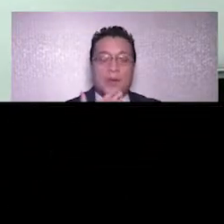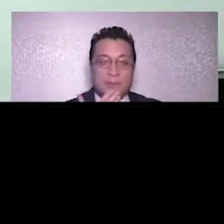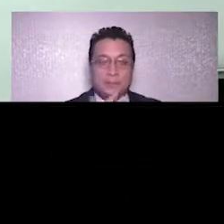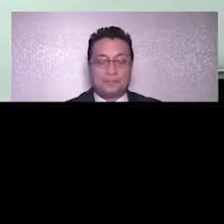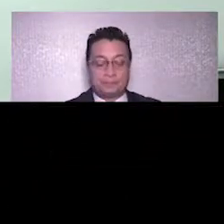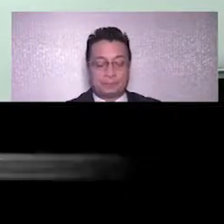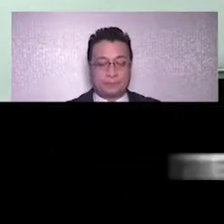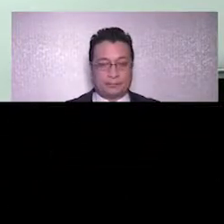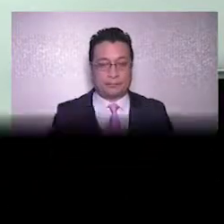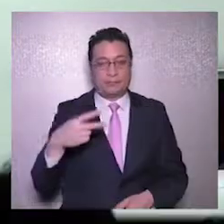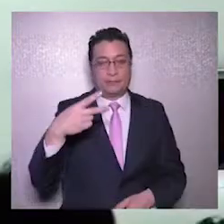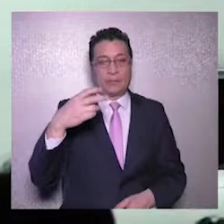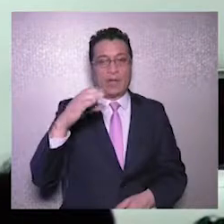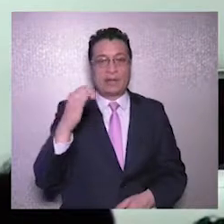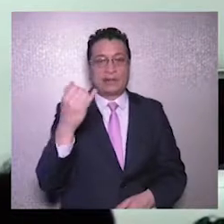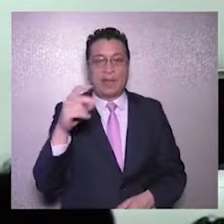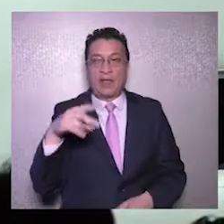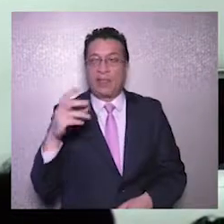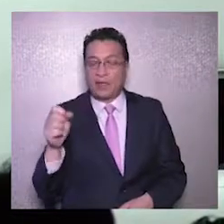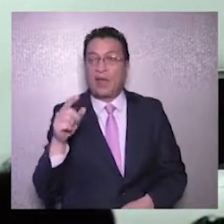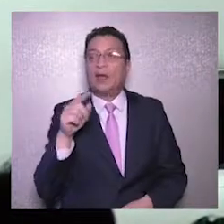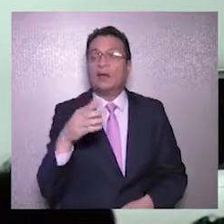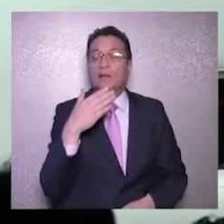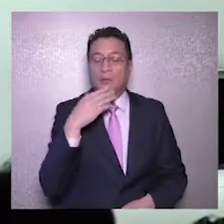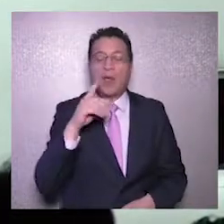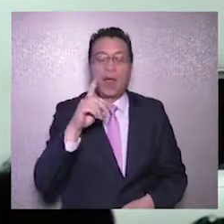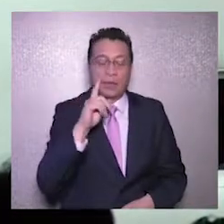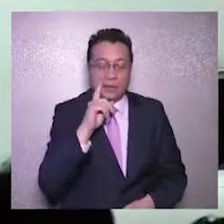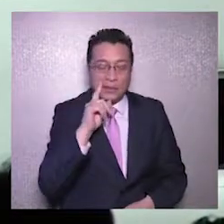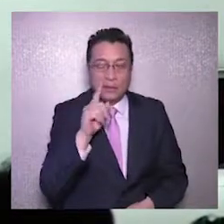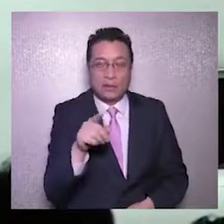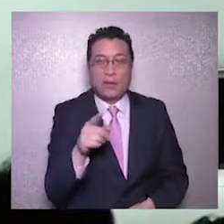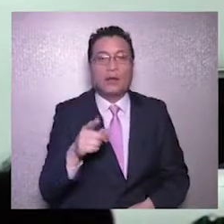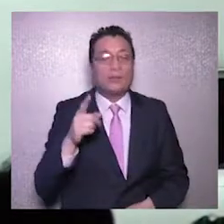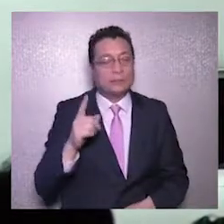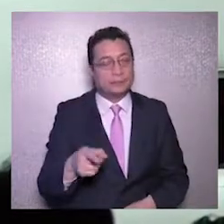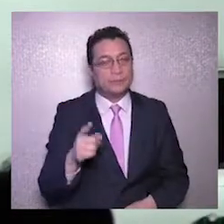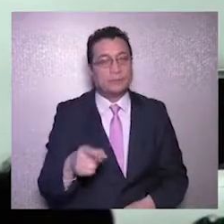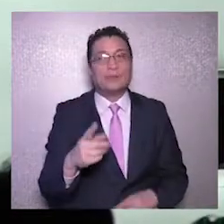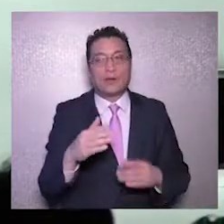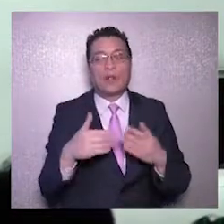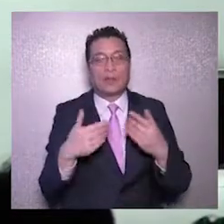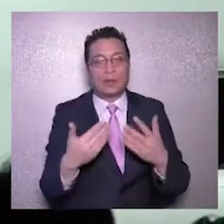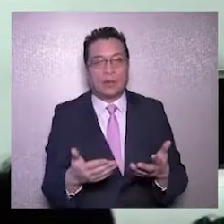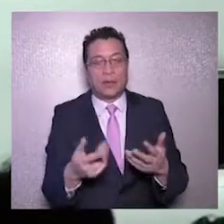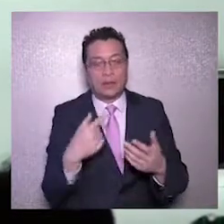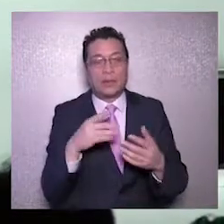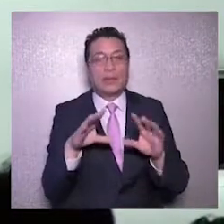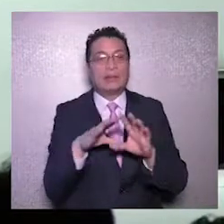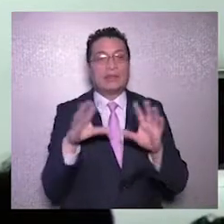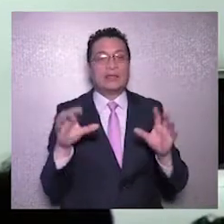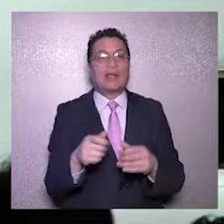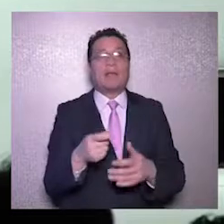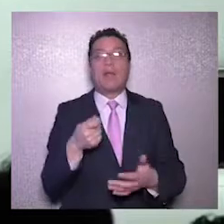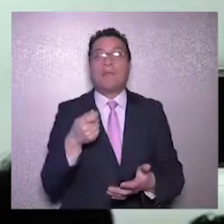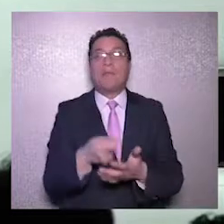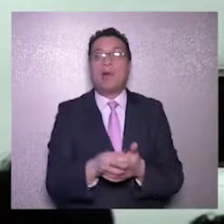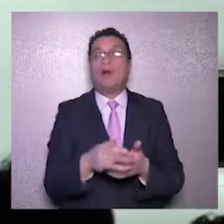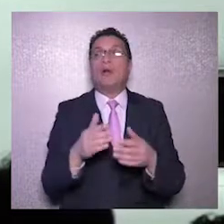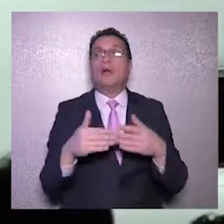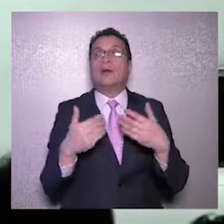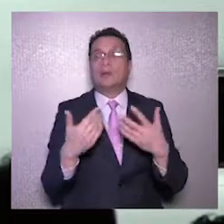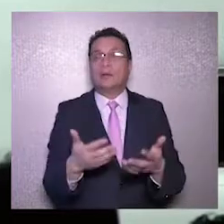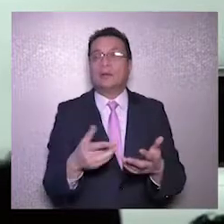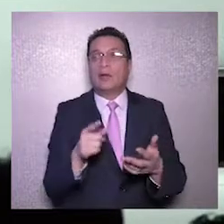Ministerio de Hacienda, con evidencia, tendrá y tiene las formas de ir generando los sistemas de pago que van a ir generando también